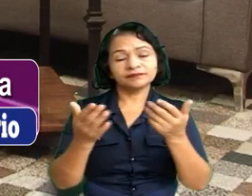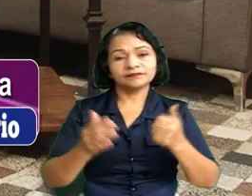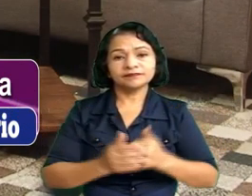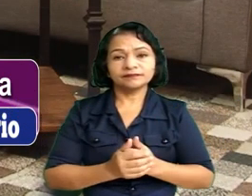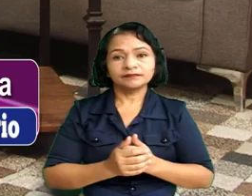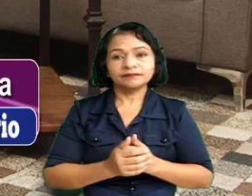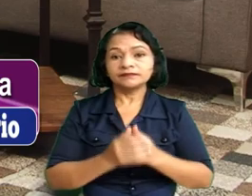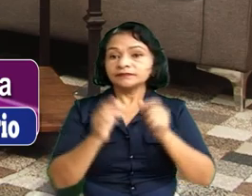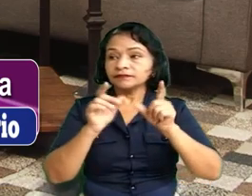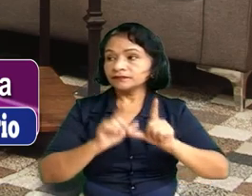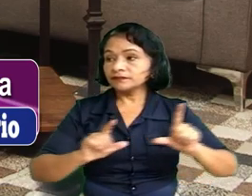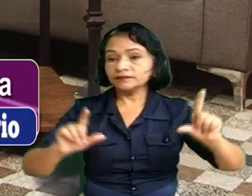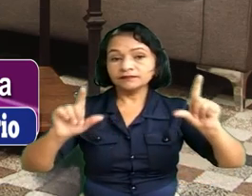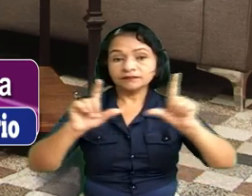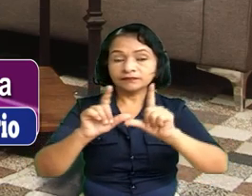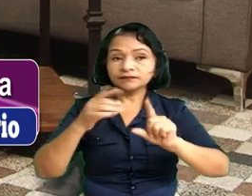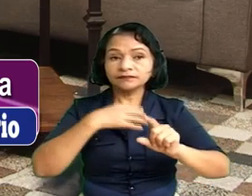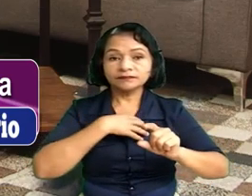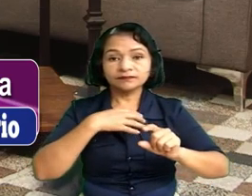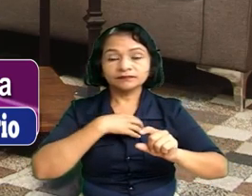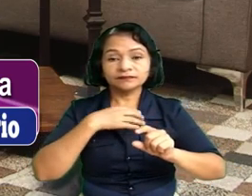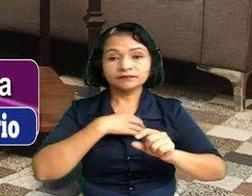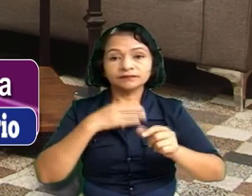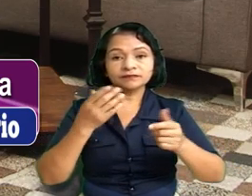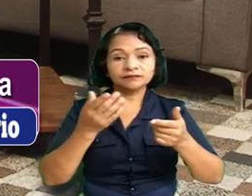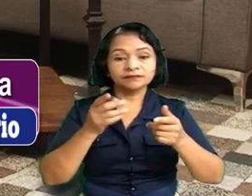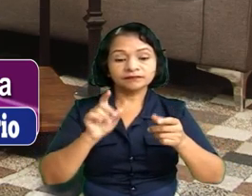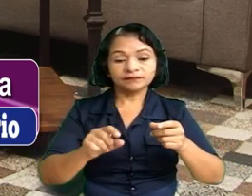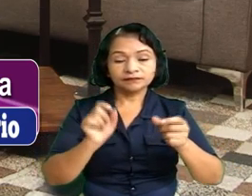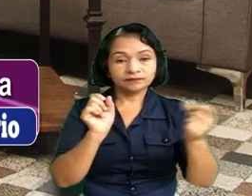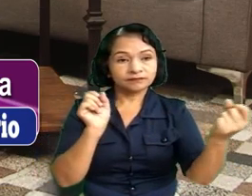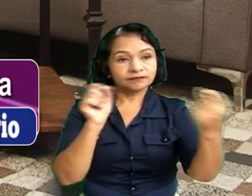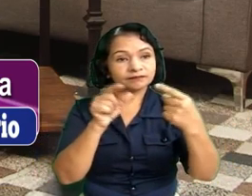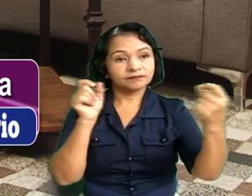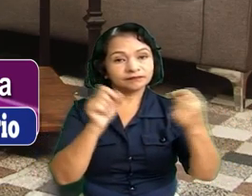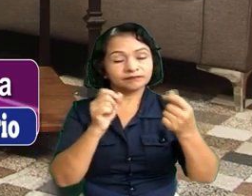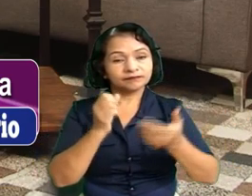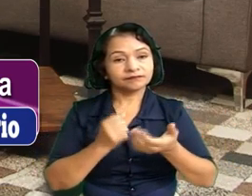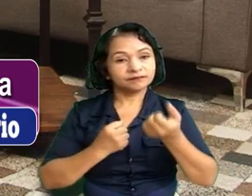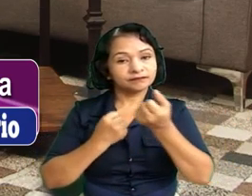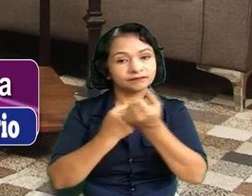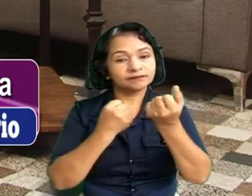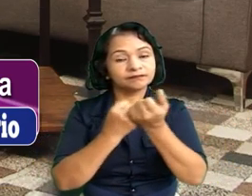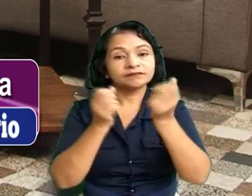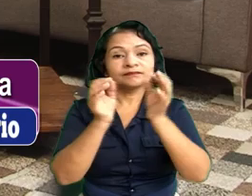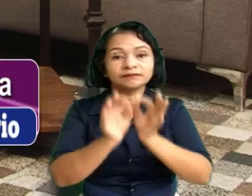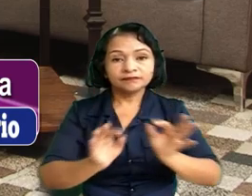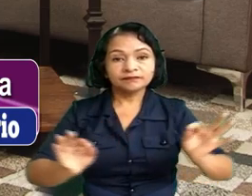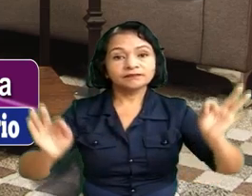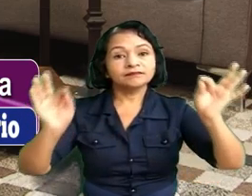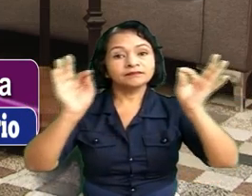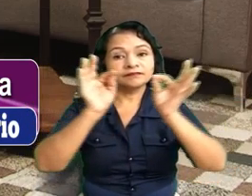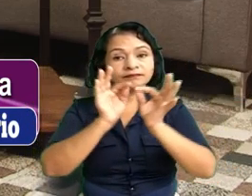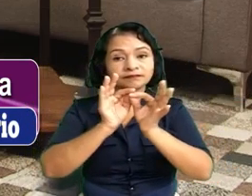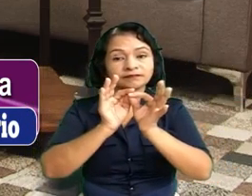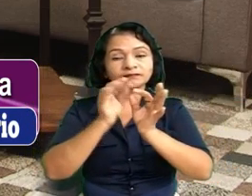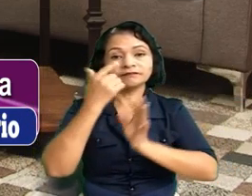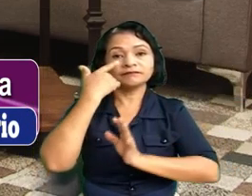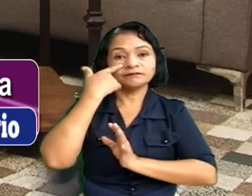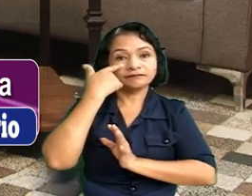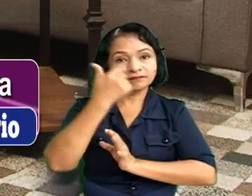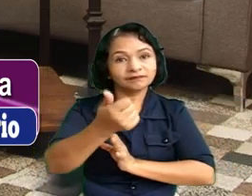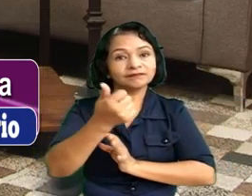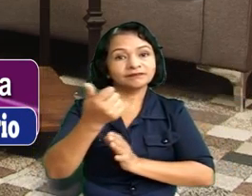el espacio que le correspondía como telegrafista, ella era un pilar en la estrategia, ellos